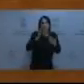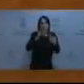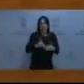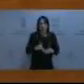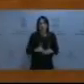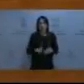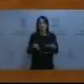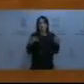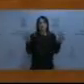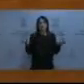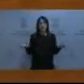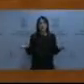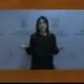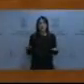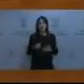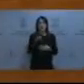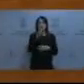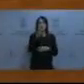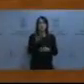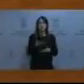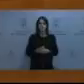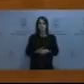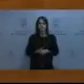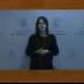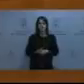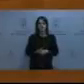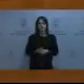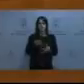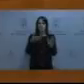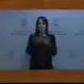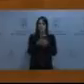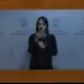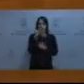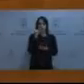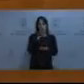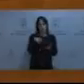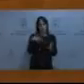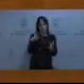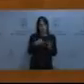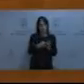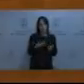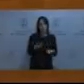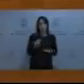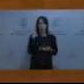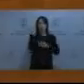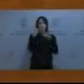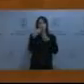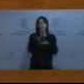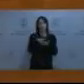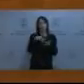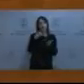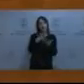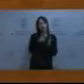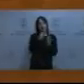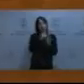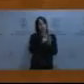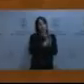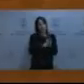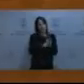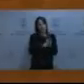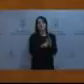eso, bueno, pues se trata de un proyecto, y yo pienso que los proyectos o programas